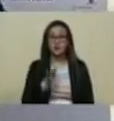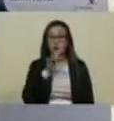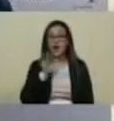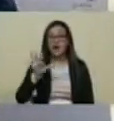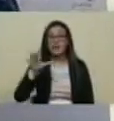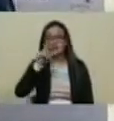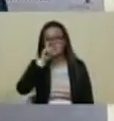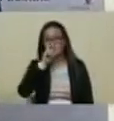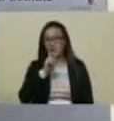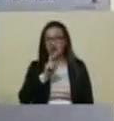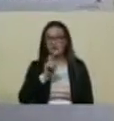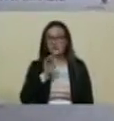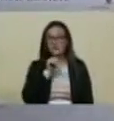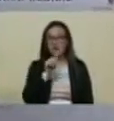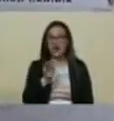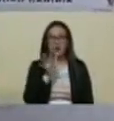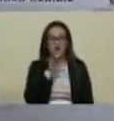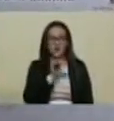la negra aquí.